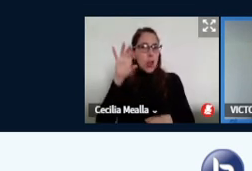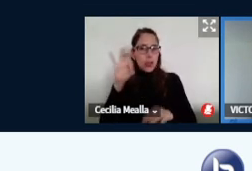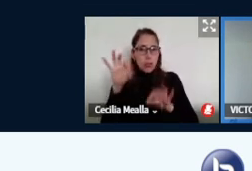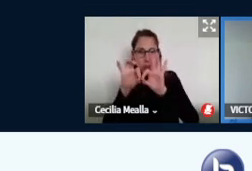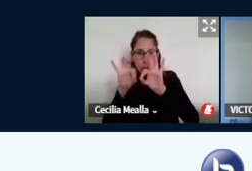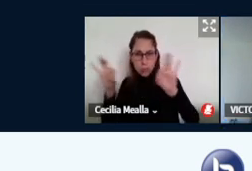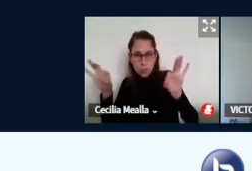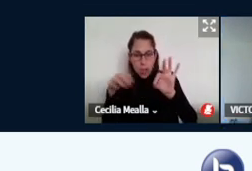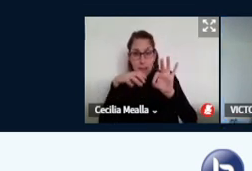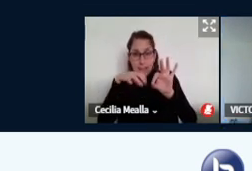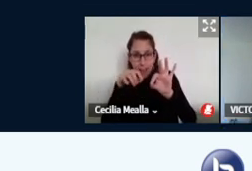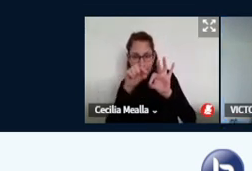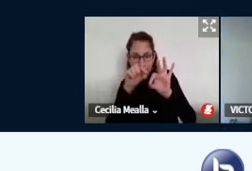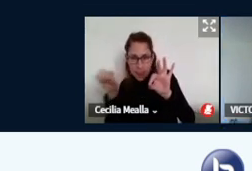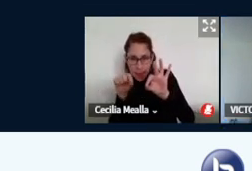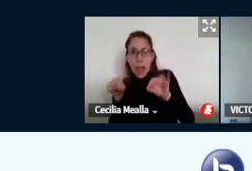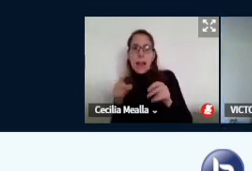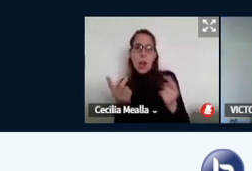segundito.